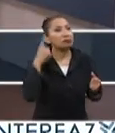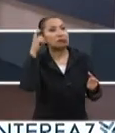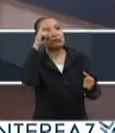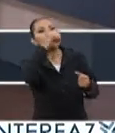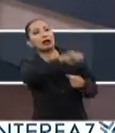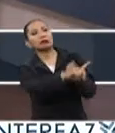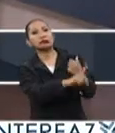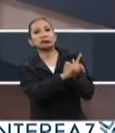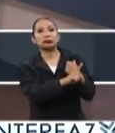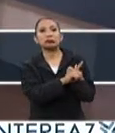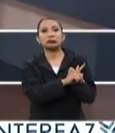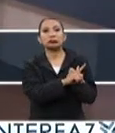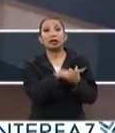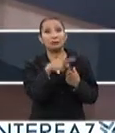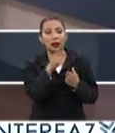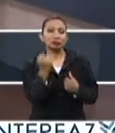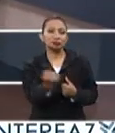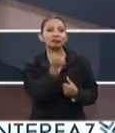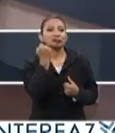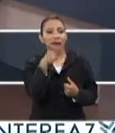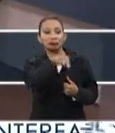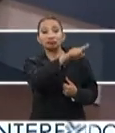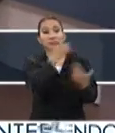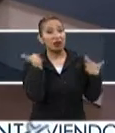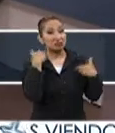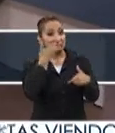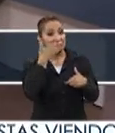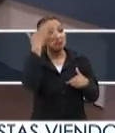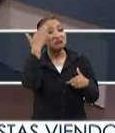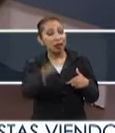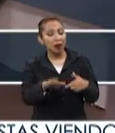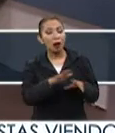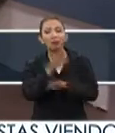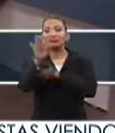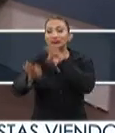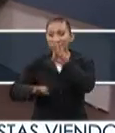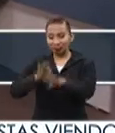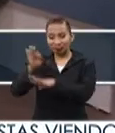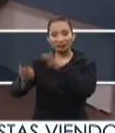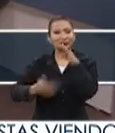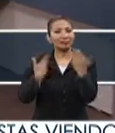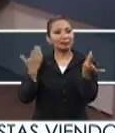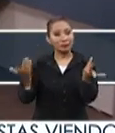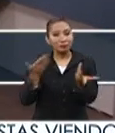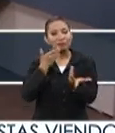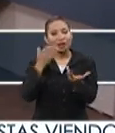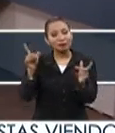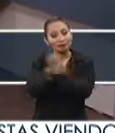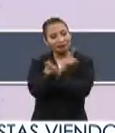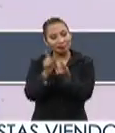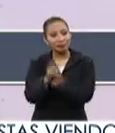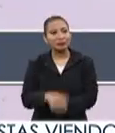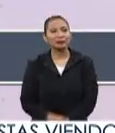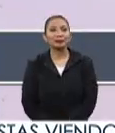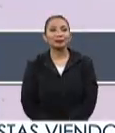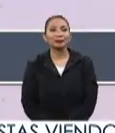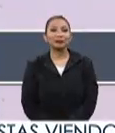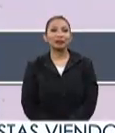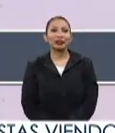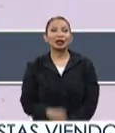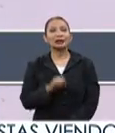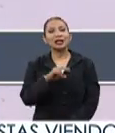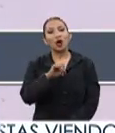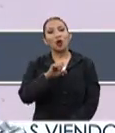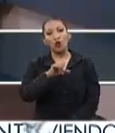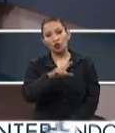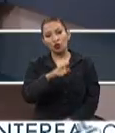cuestión de problemática, pero afortunadamente estos maestros están muy bien capacitados y se da mucho el convivio como tal. Sin duda alguna. Saúl,